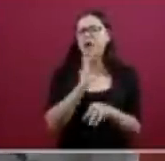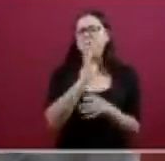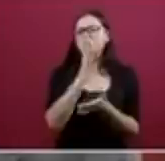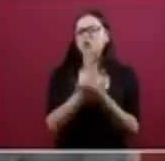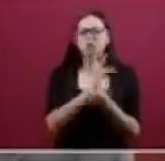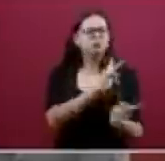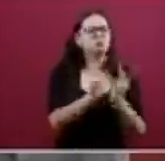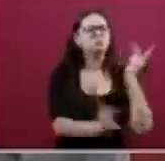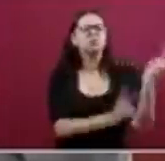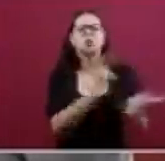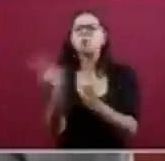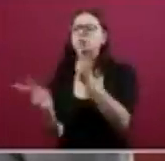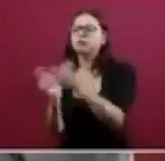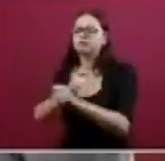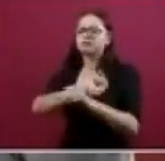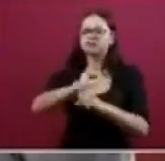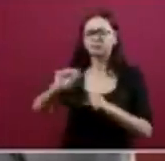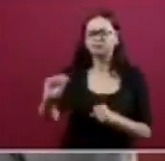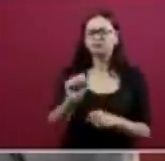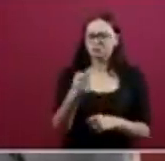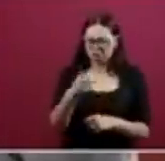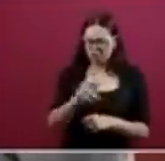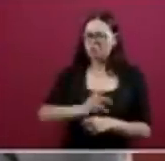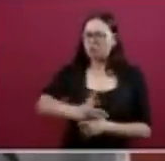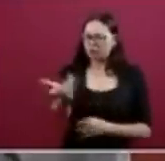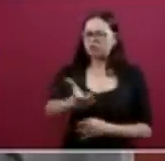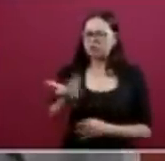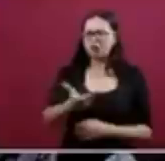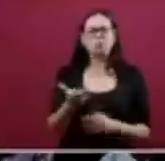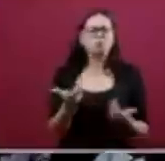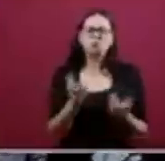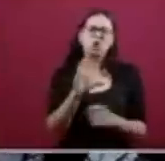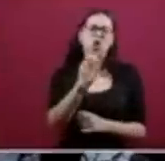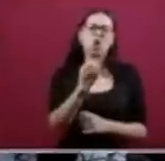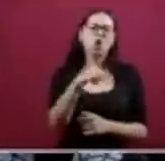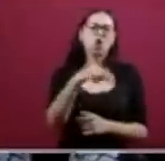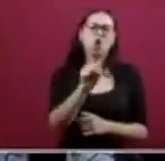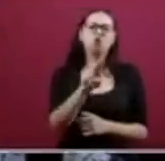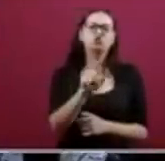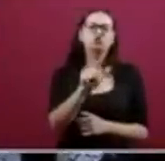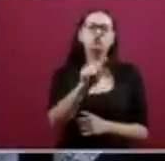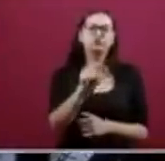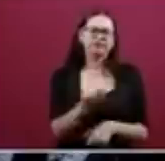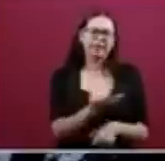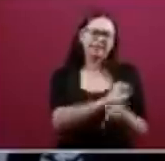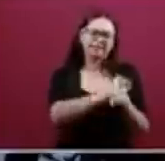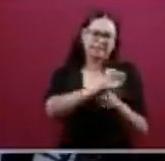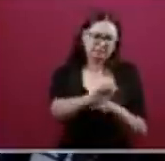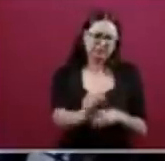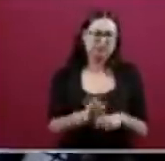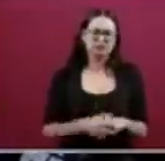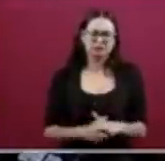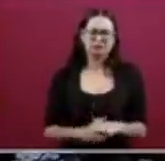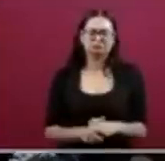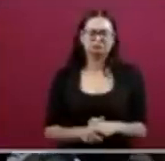se lleva a cabo. ¿Como a través de una consulta? Sí, por ejemplo.